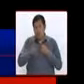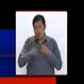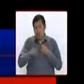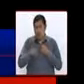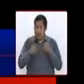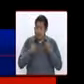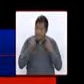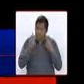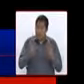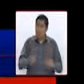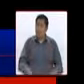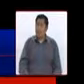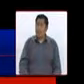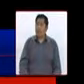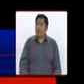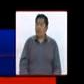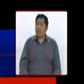donde vamos.